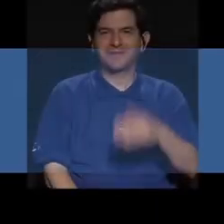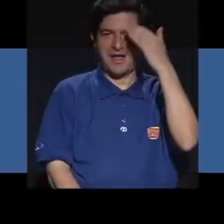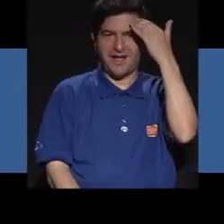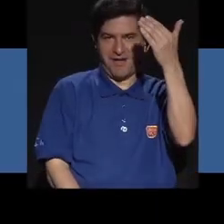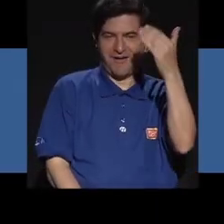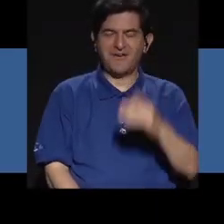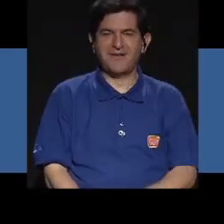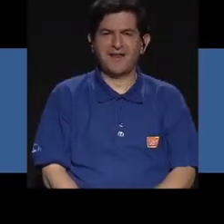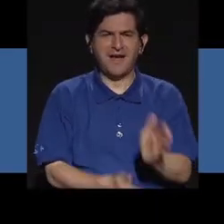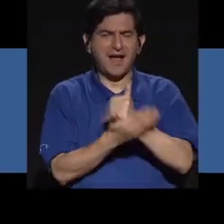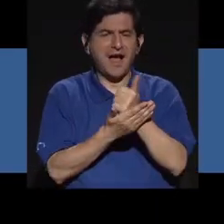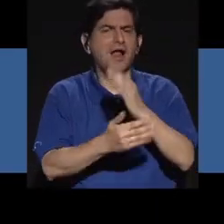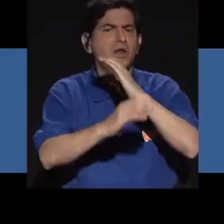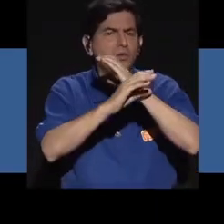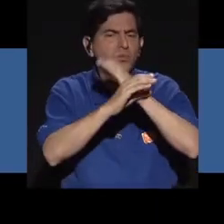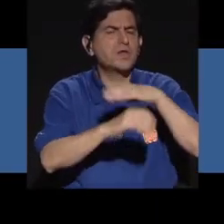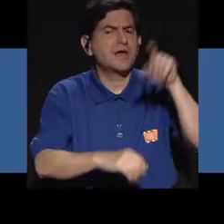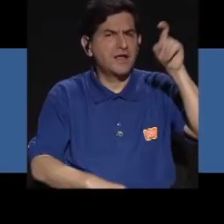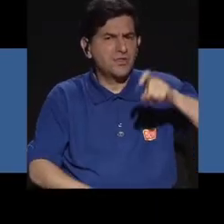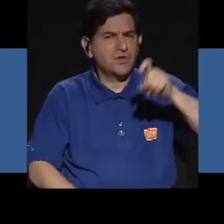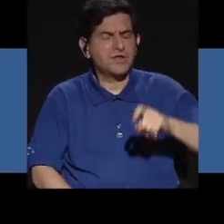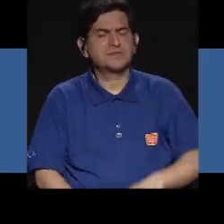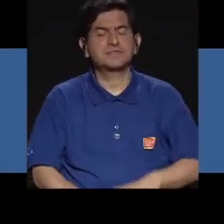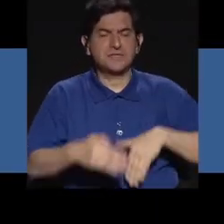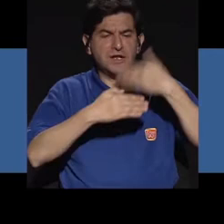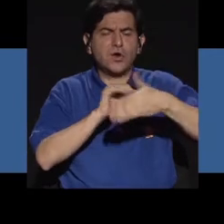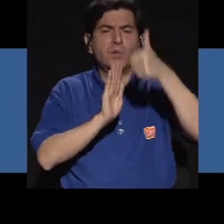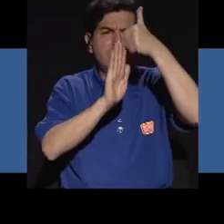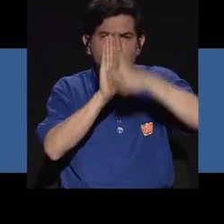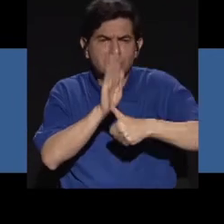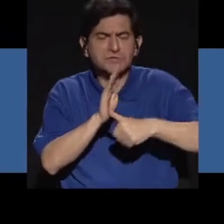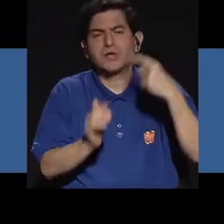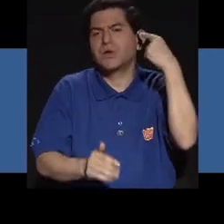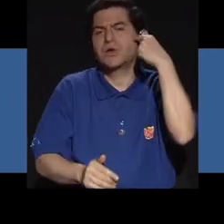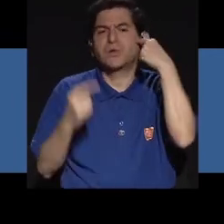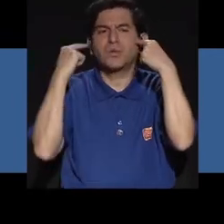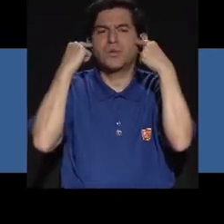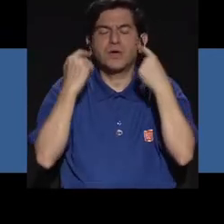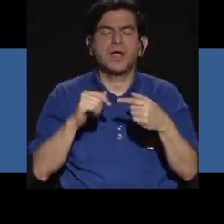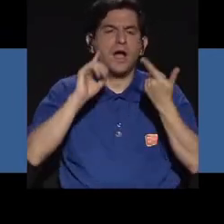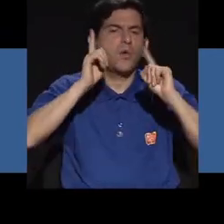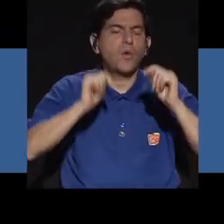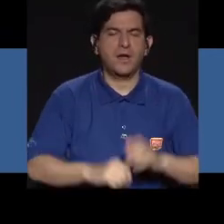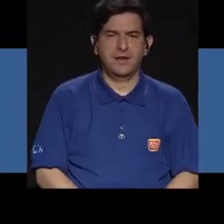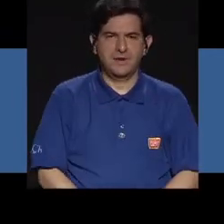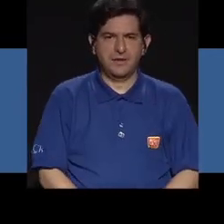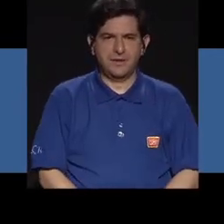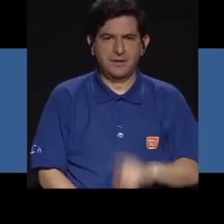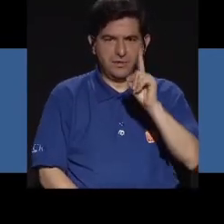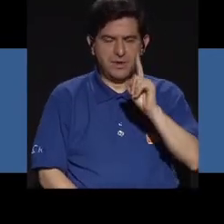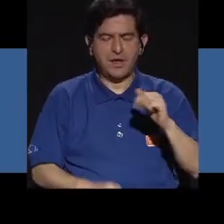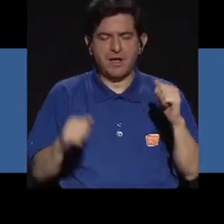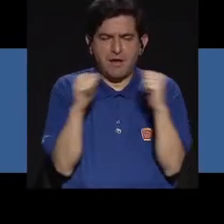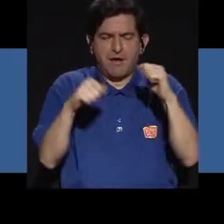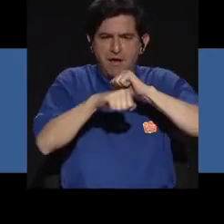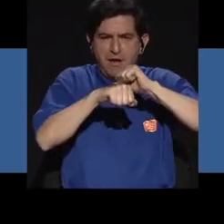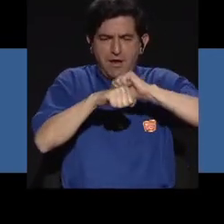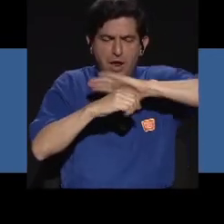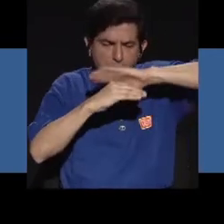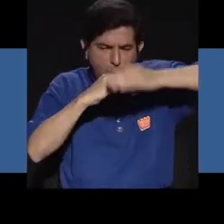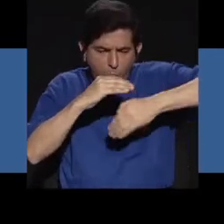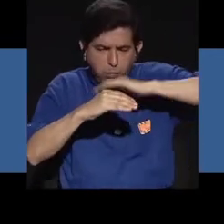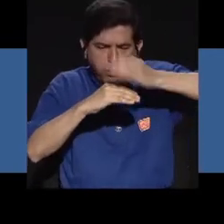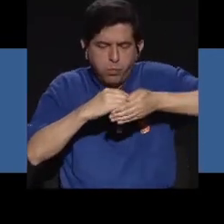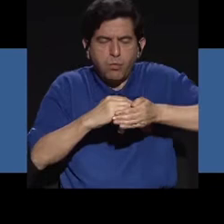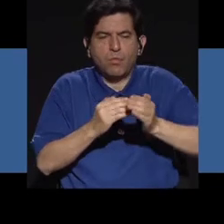Hola, algunos cuidados que se recomienda seguir después de una cirugía de cordal son los siguientes. Colóquese hielo cubierto por